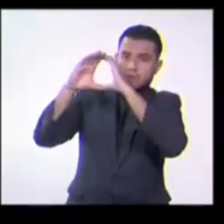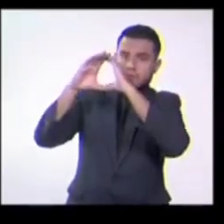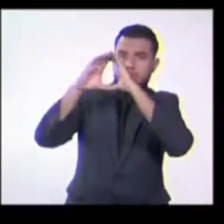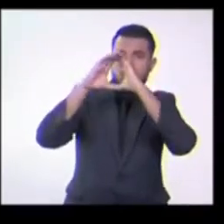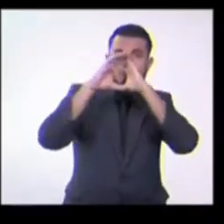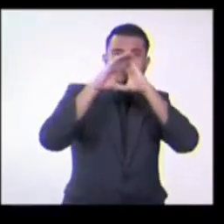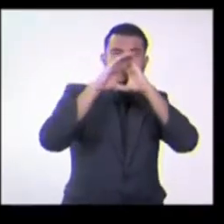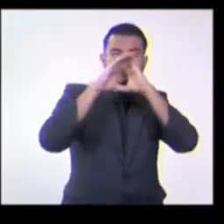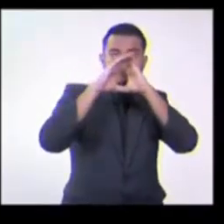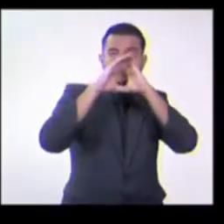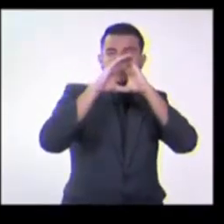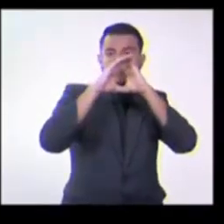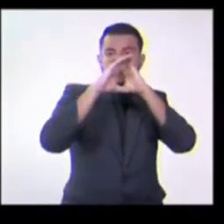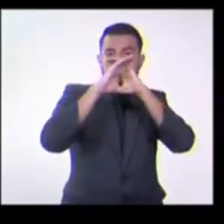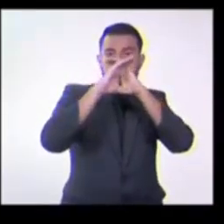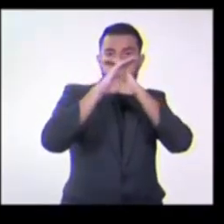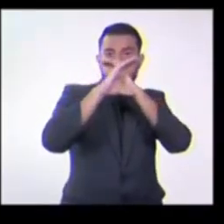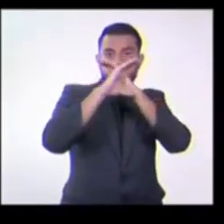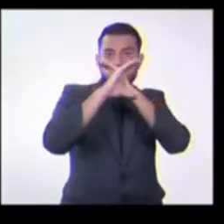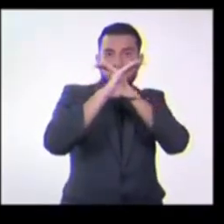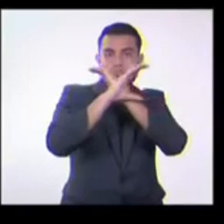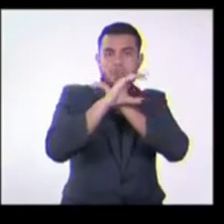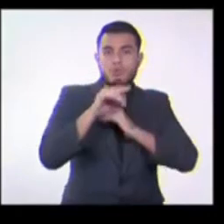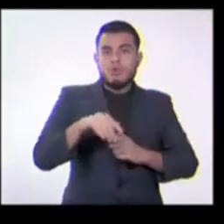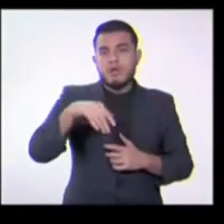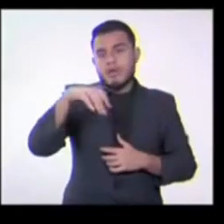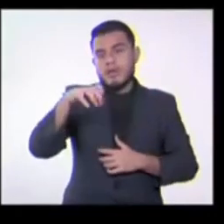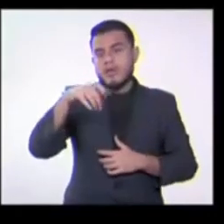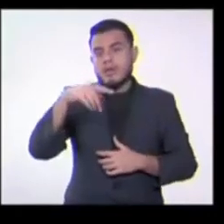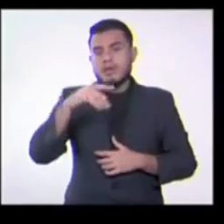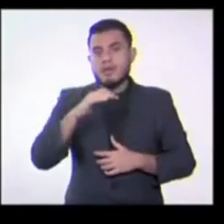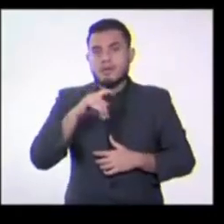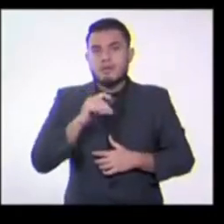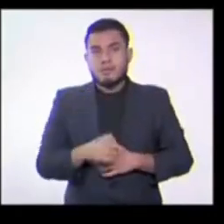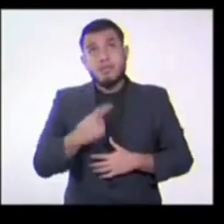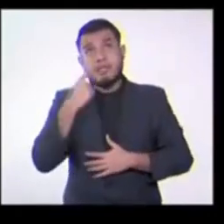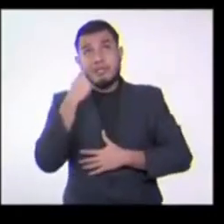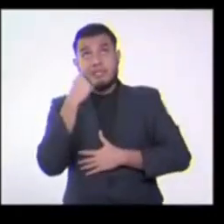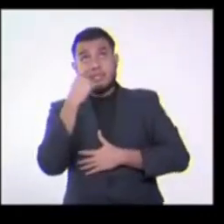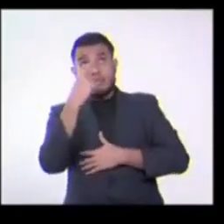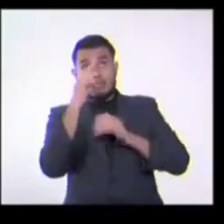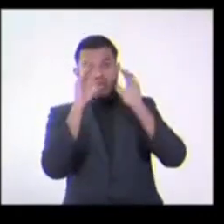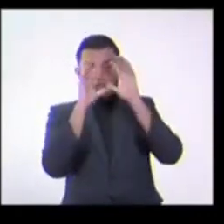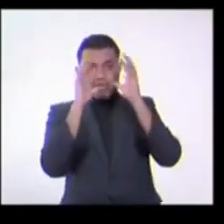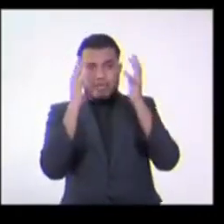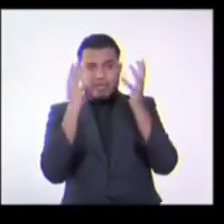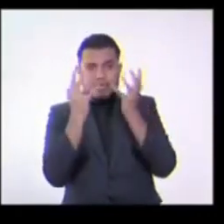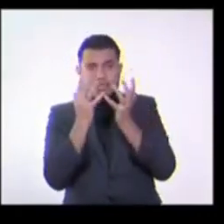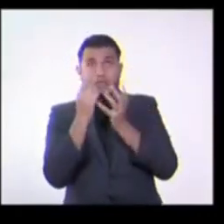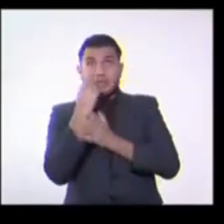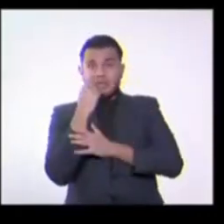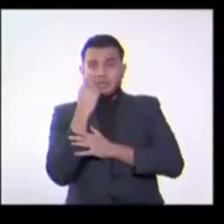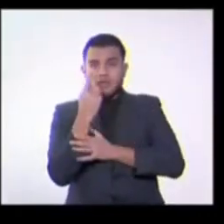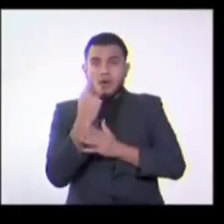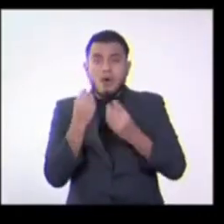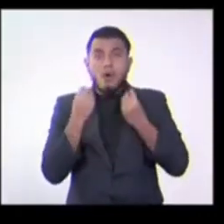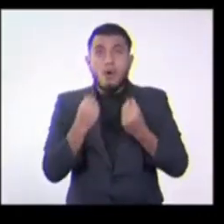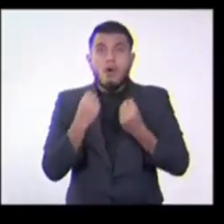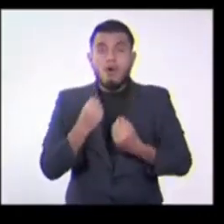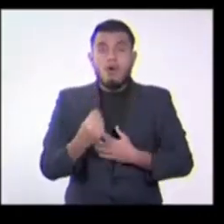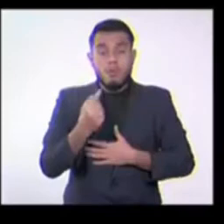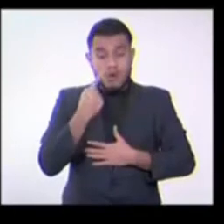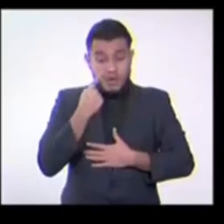Normalmente nos muestran las imágenes de un eclipse visto desde la Tierra, pero ¿cómo se vería